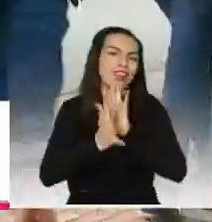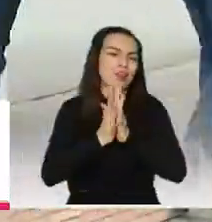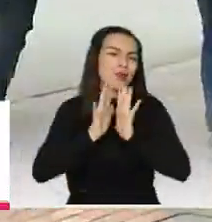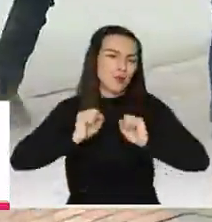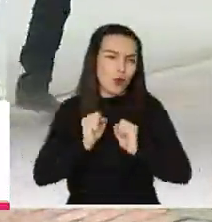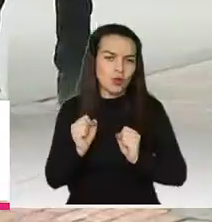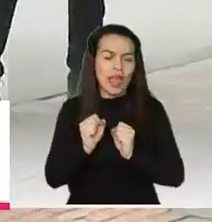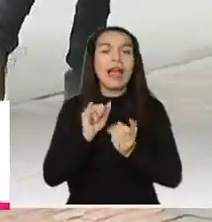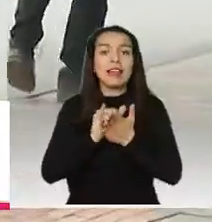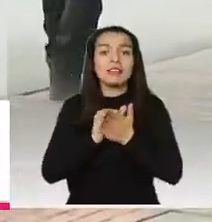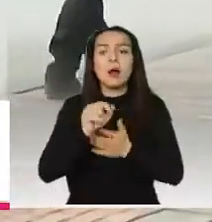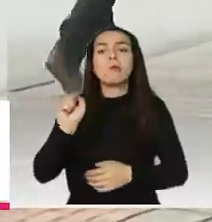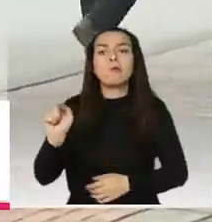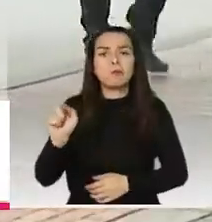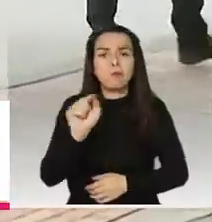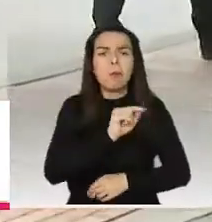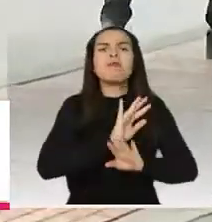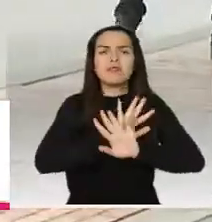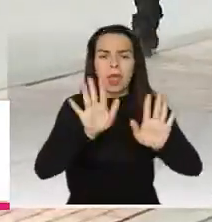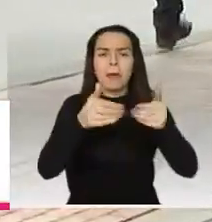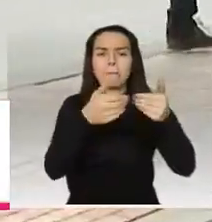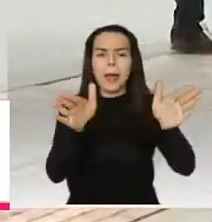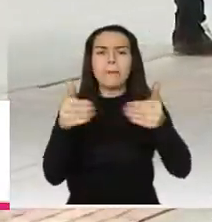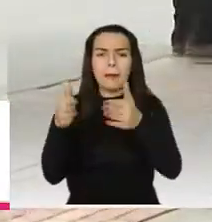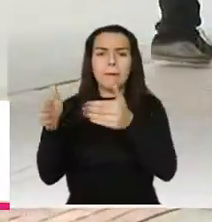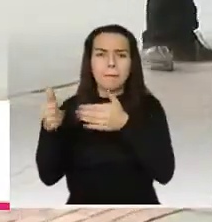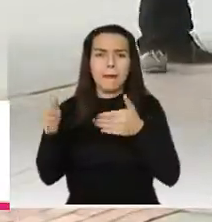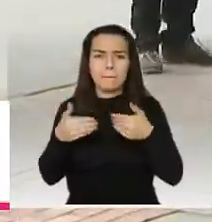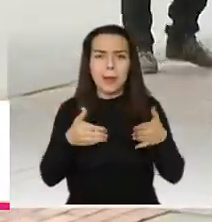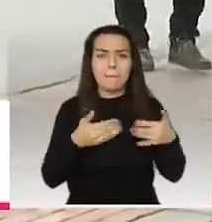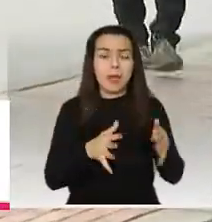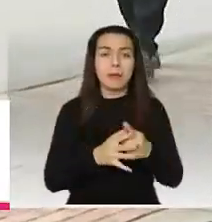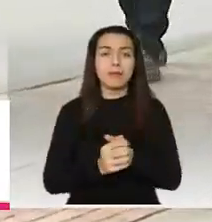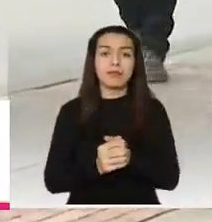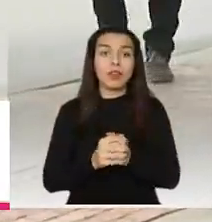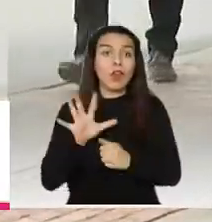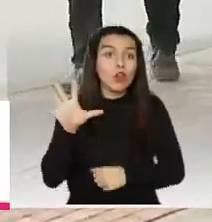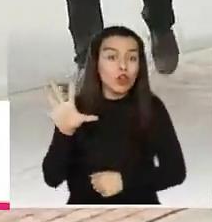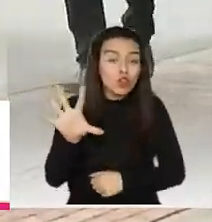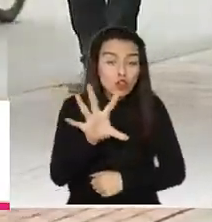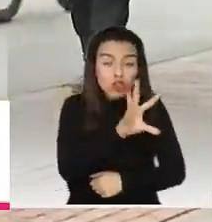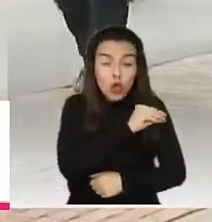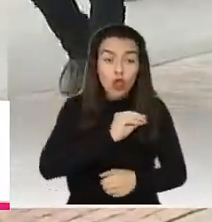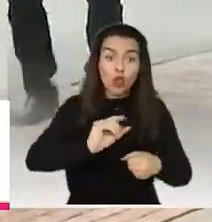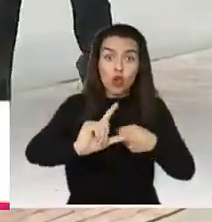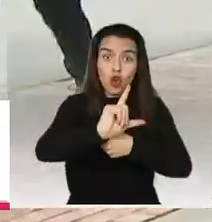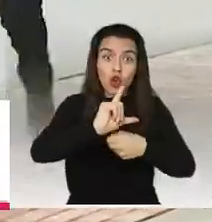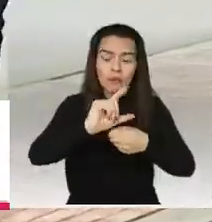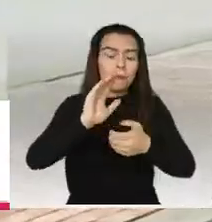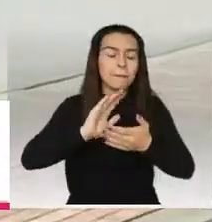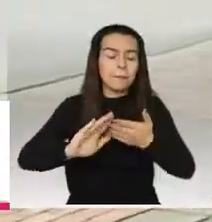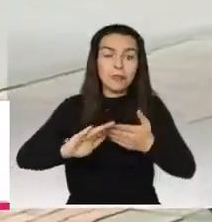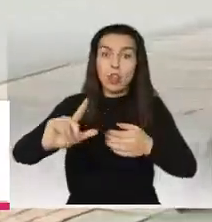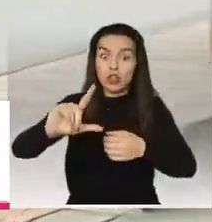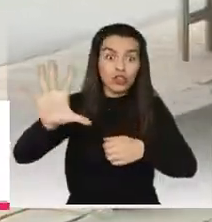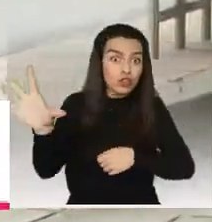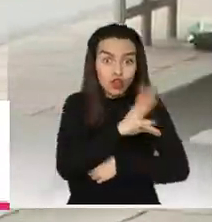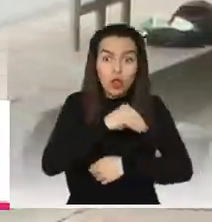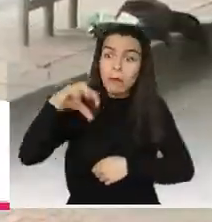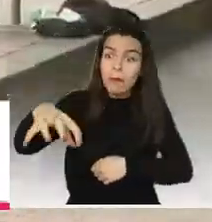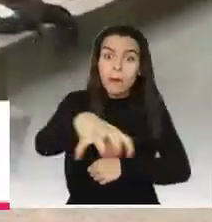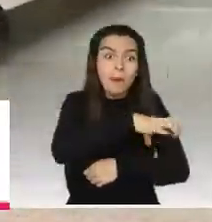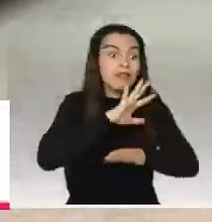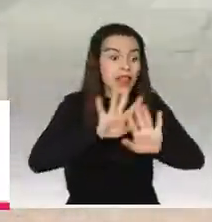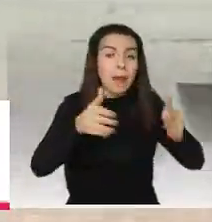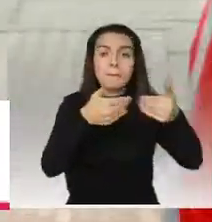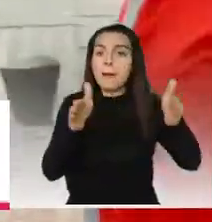está abriendo sus puertas. No todos los locales de este centro comercial han abierto porque no han tenido la autorización de la alcaldía mayor.